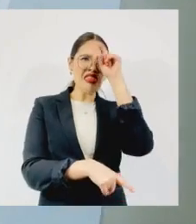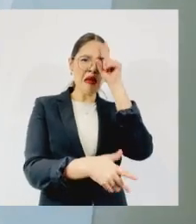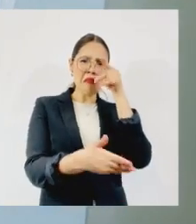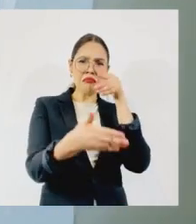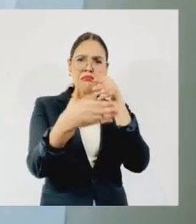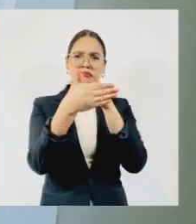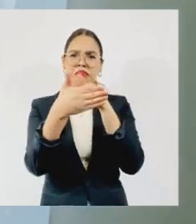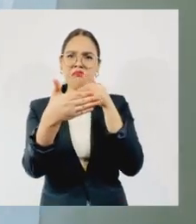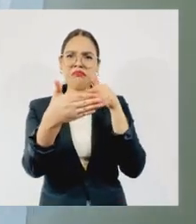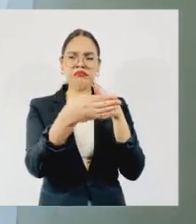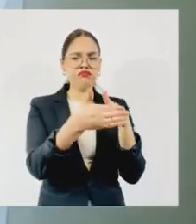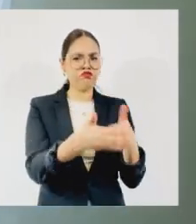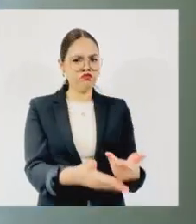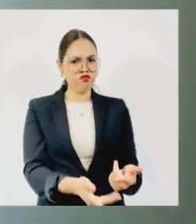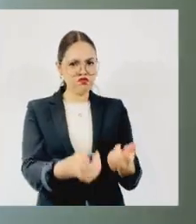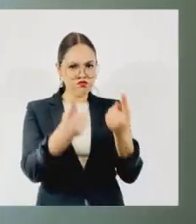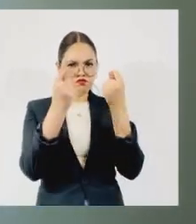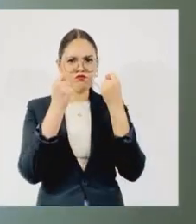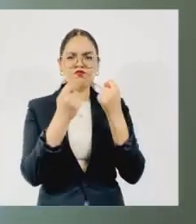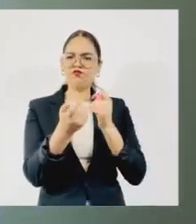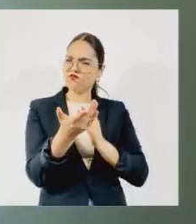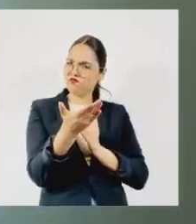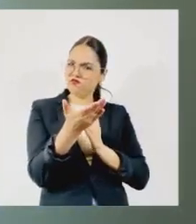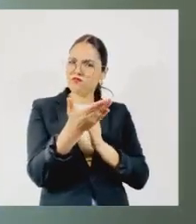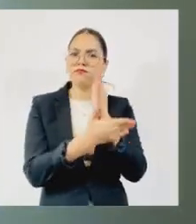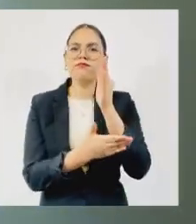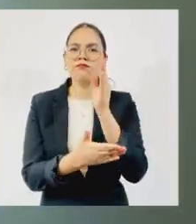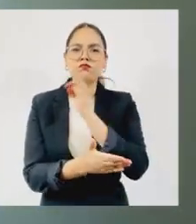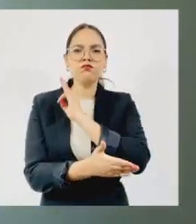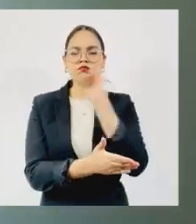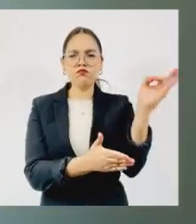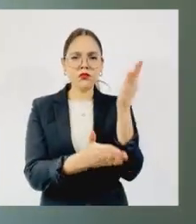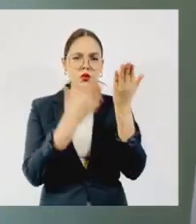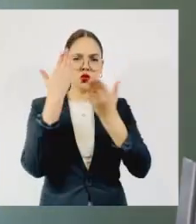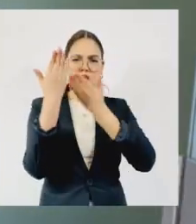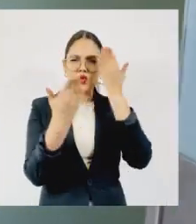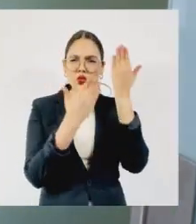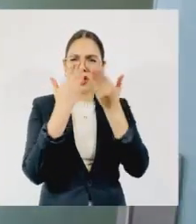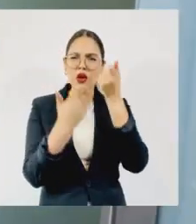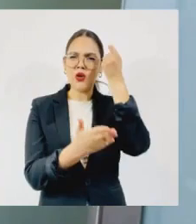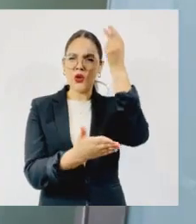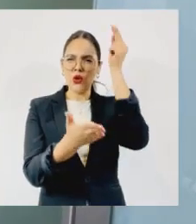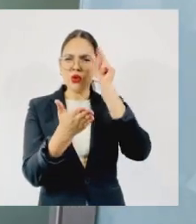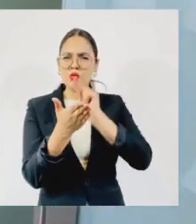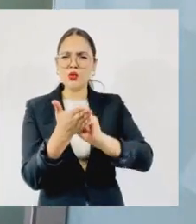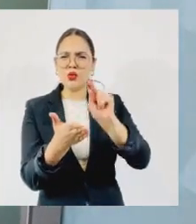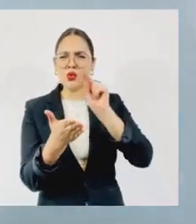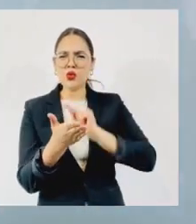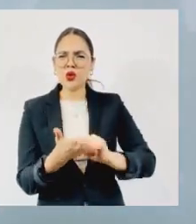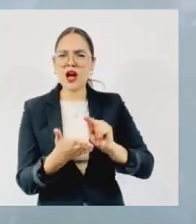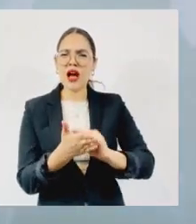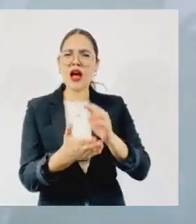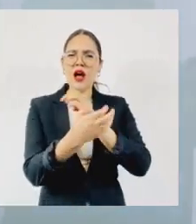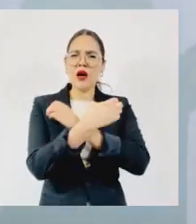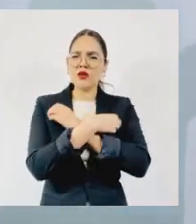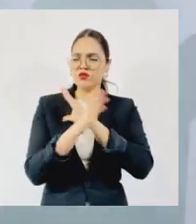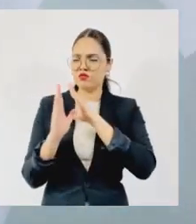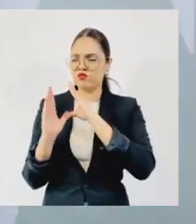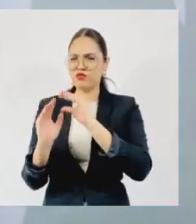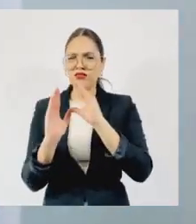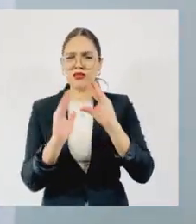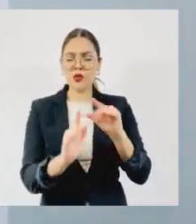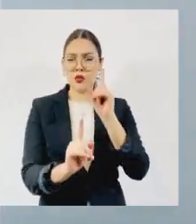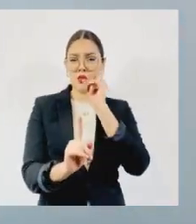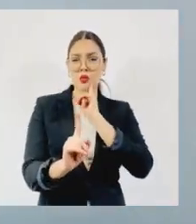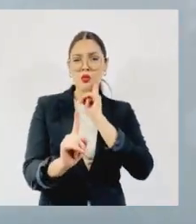cualquier barrera para educarse, para estudiar, para escribir. Y es tan grande, Sor